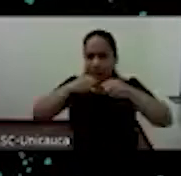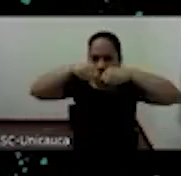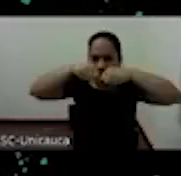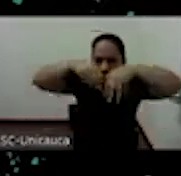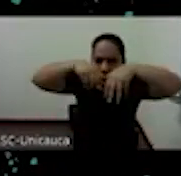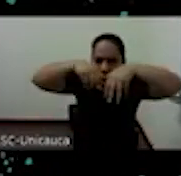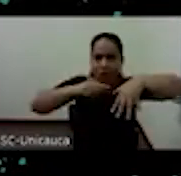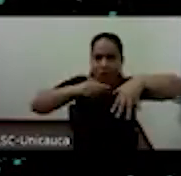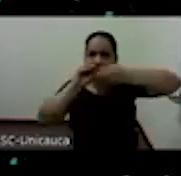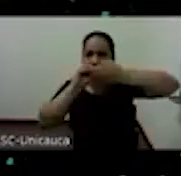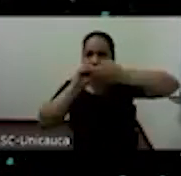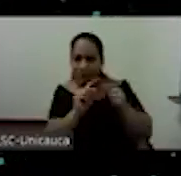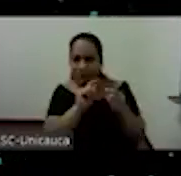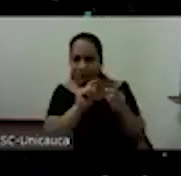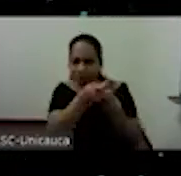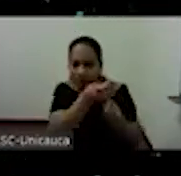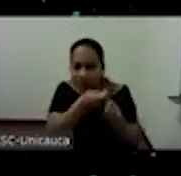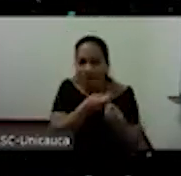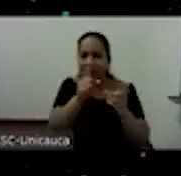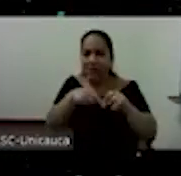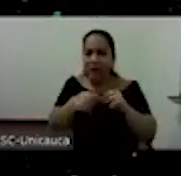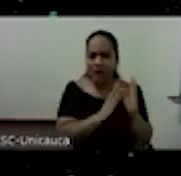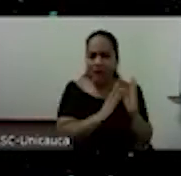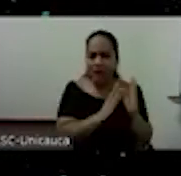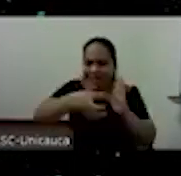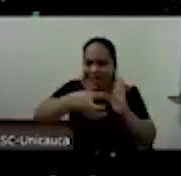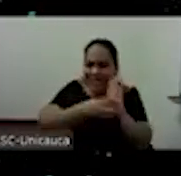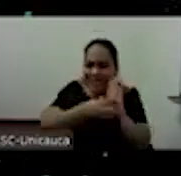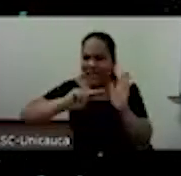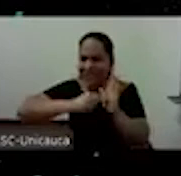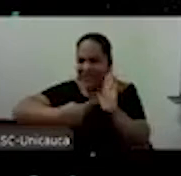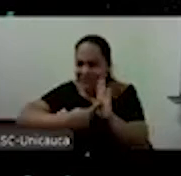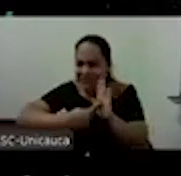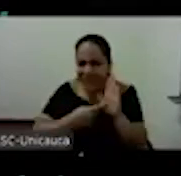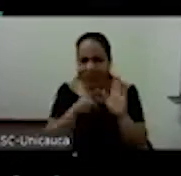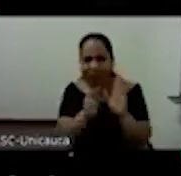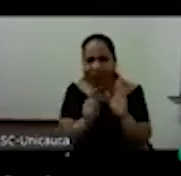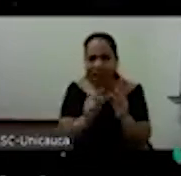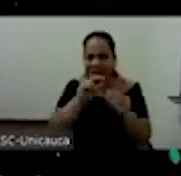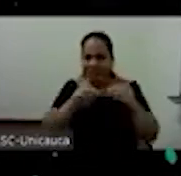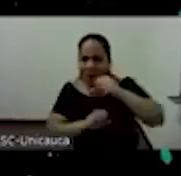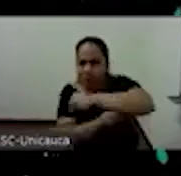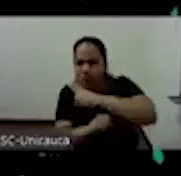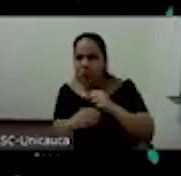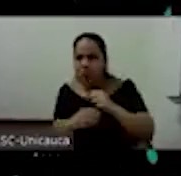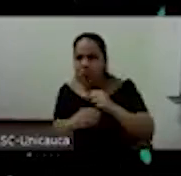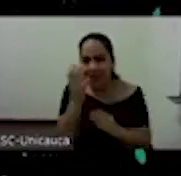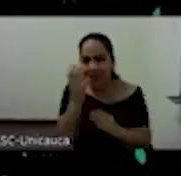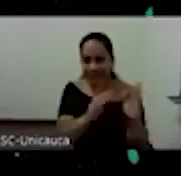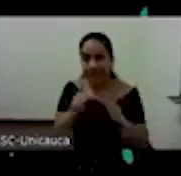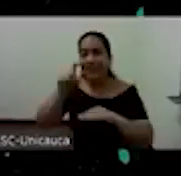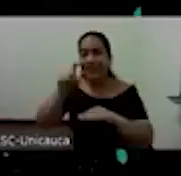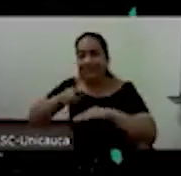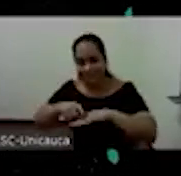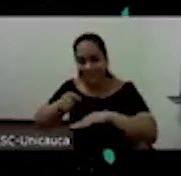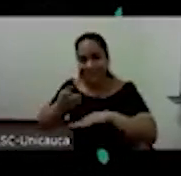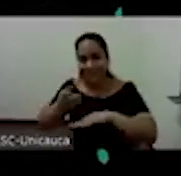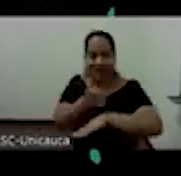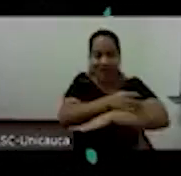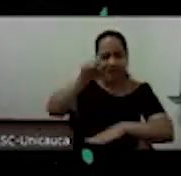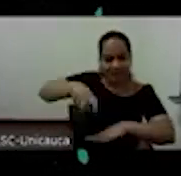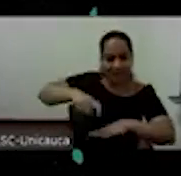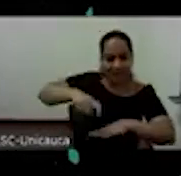técnico como en el plano simbólico antes de que inicie su realización. Siguiente.